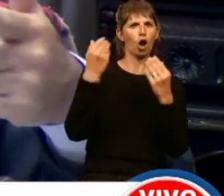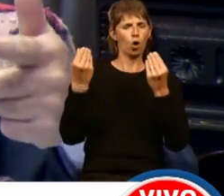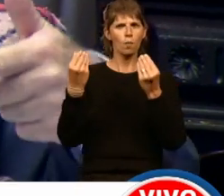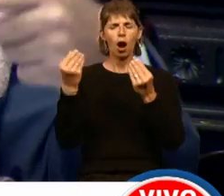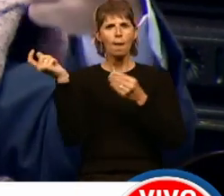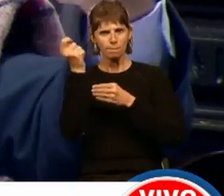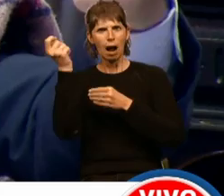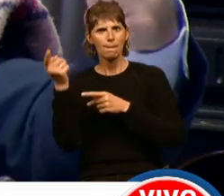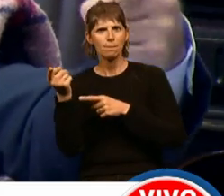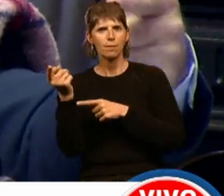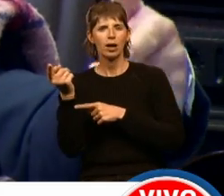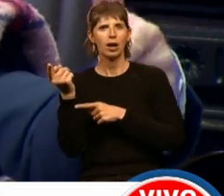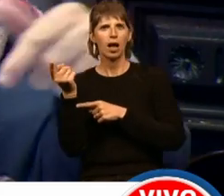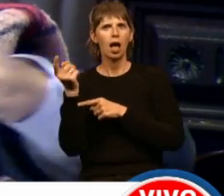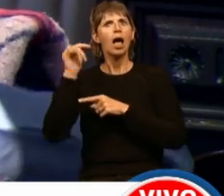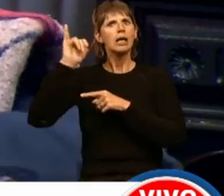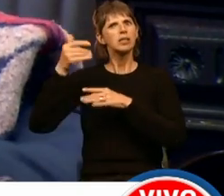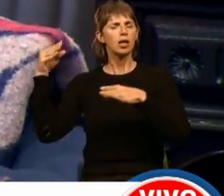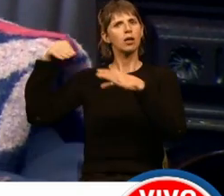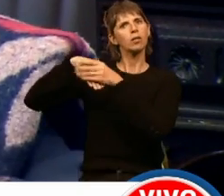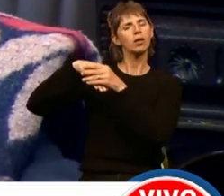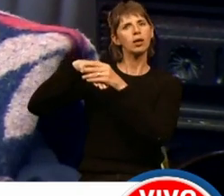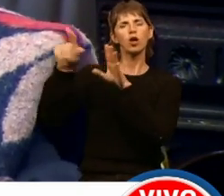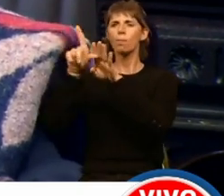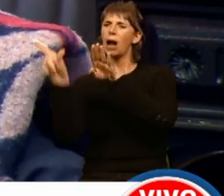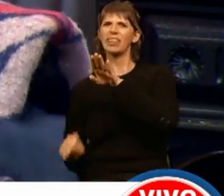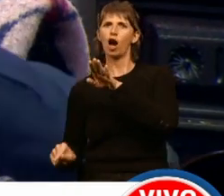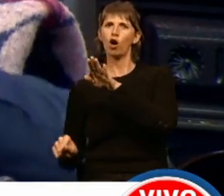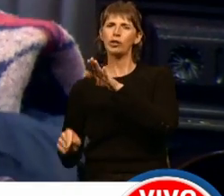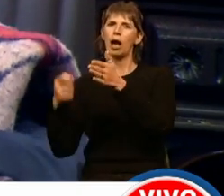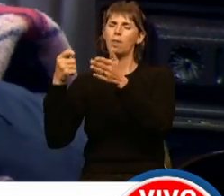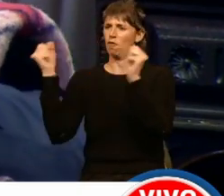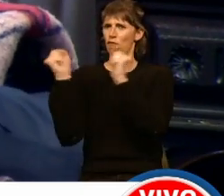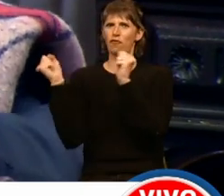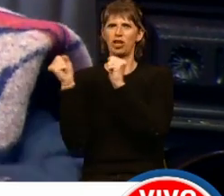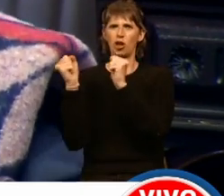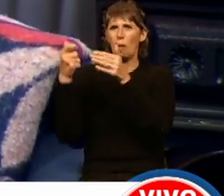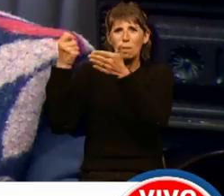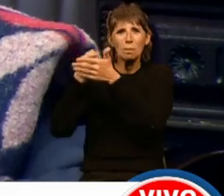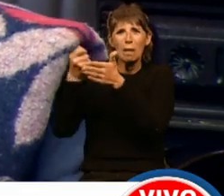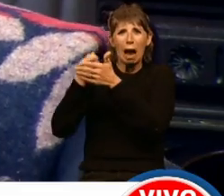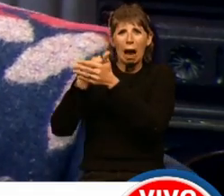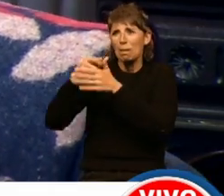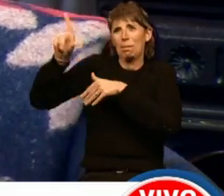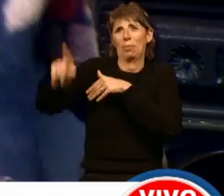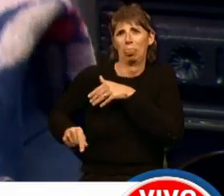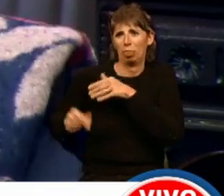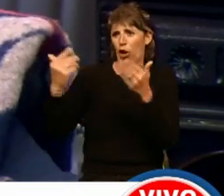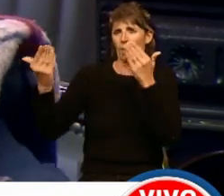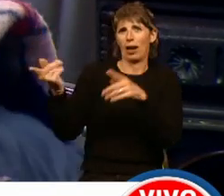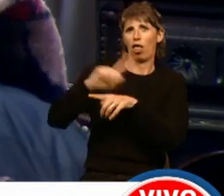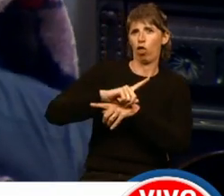pertenecía a la zona patagónica que hacía frío y pagaba una factura que era el tercio de lo que pagábamos en mendoza